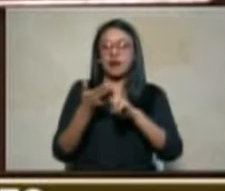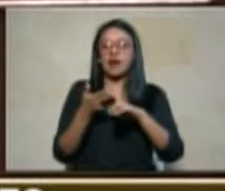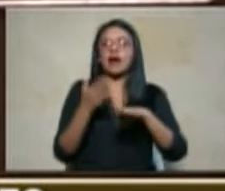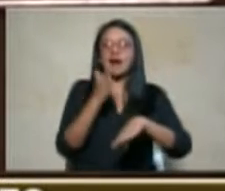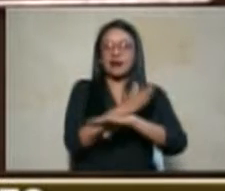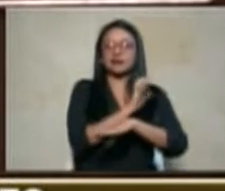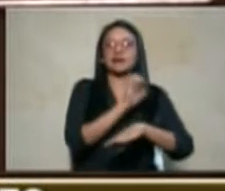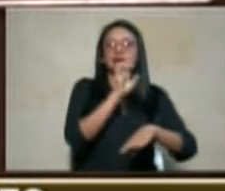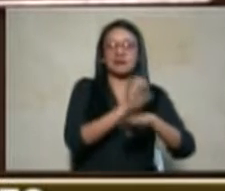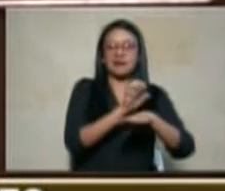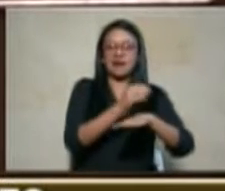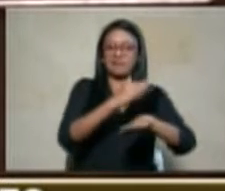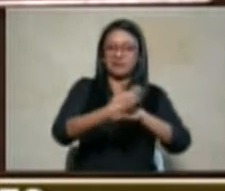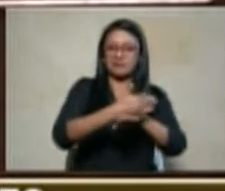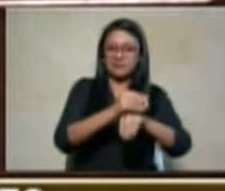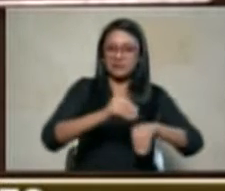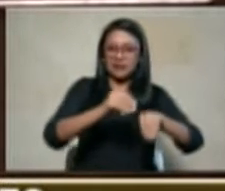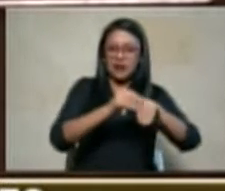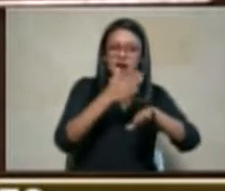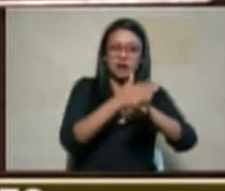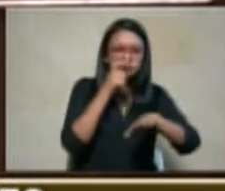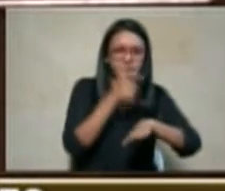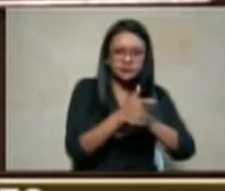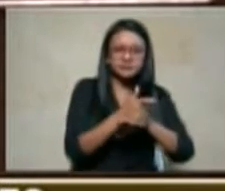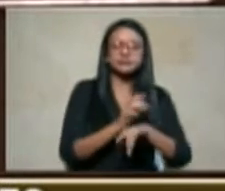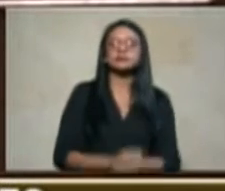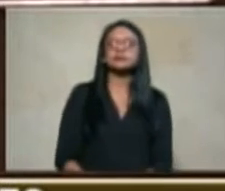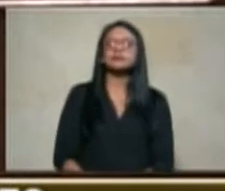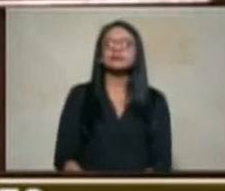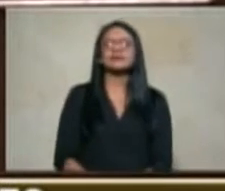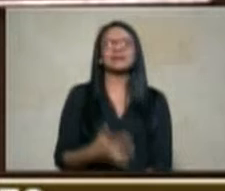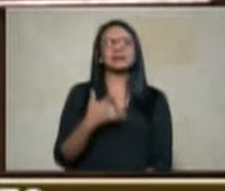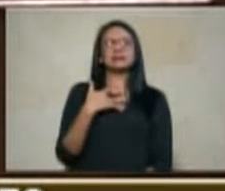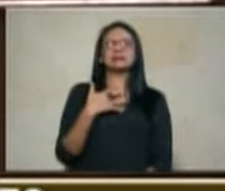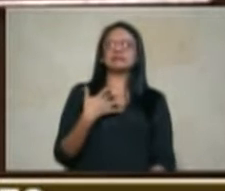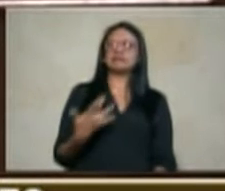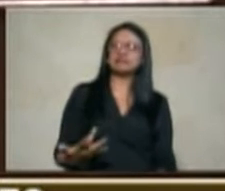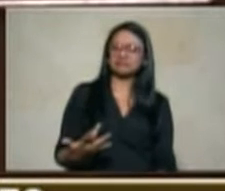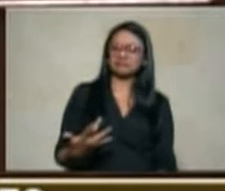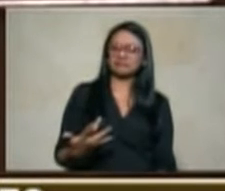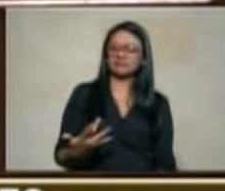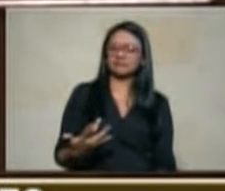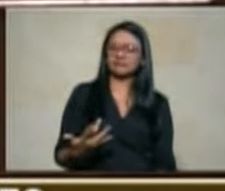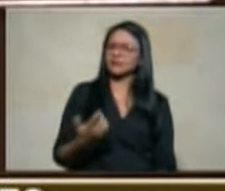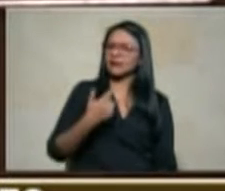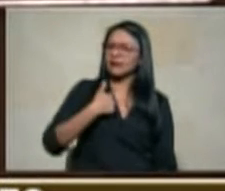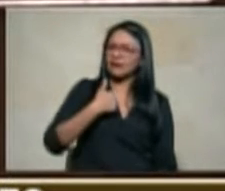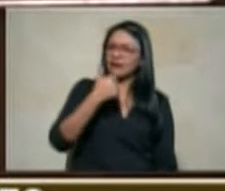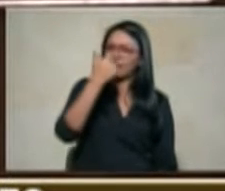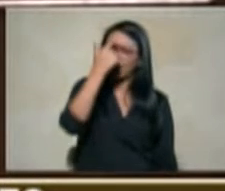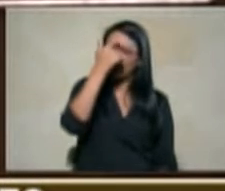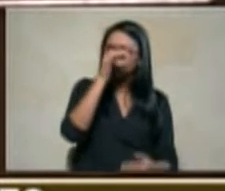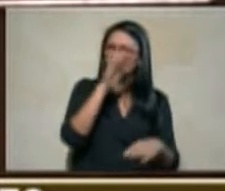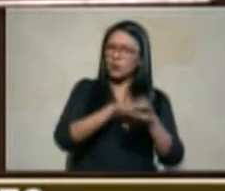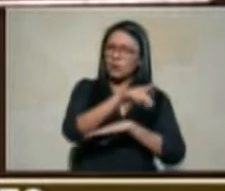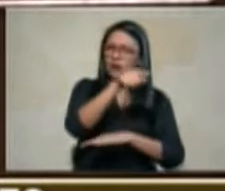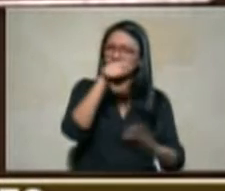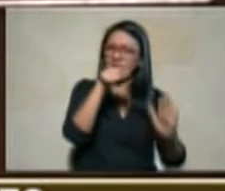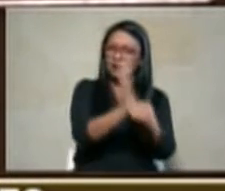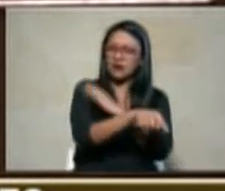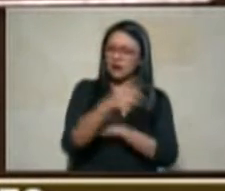hecho. Adicionalmente, para mí es muy descabellado decir que por una masacre llegó